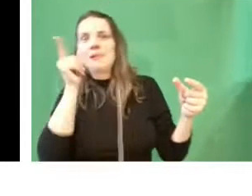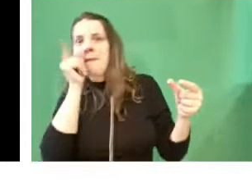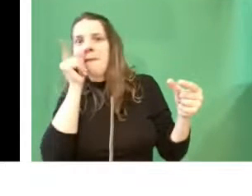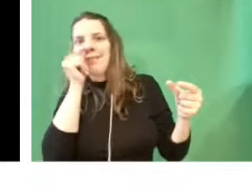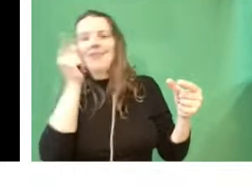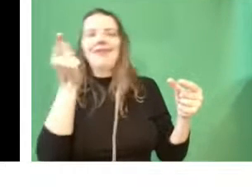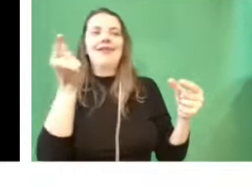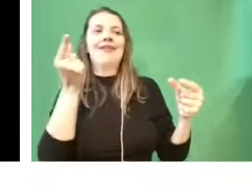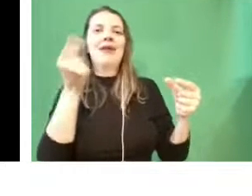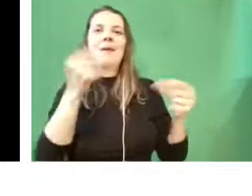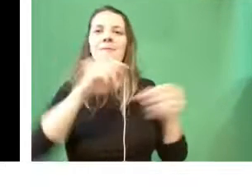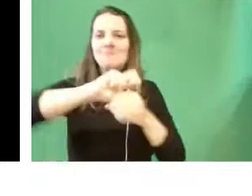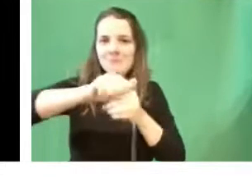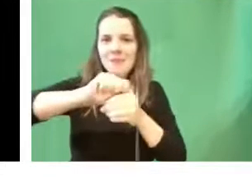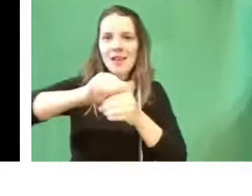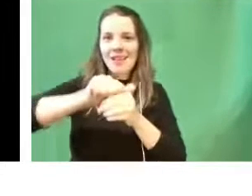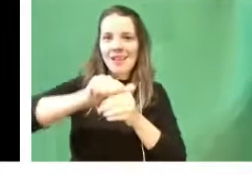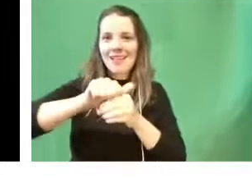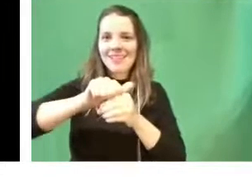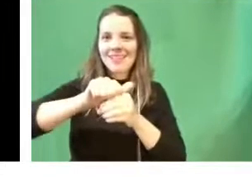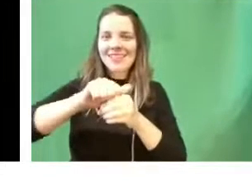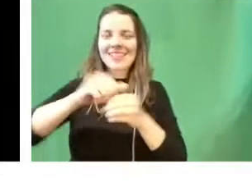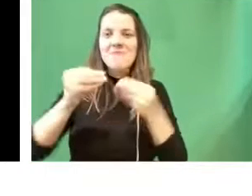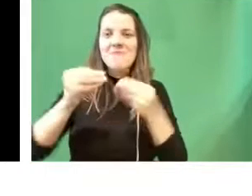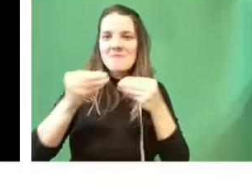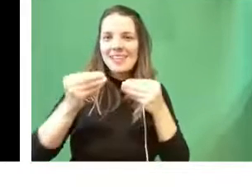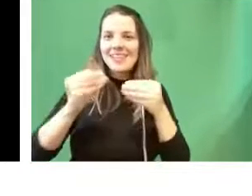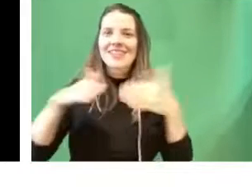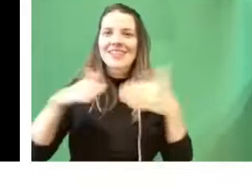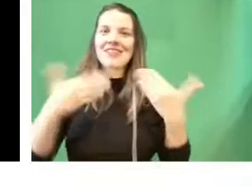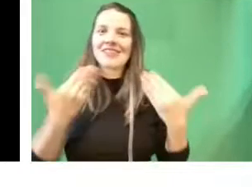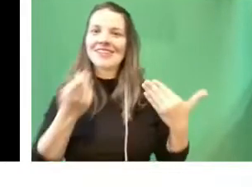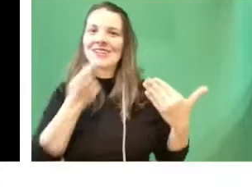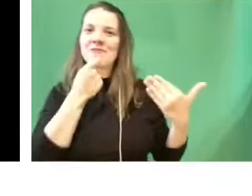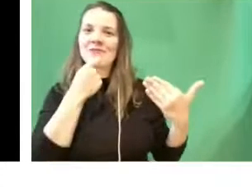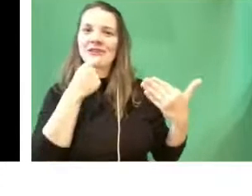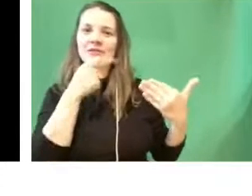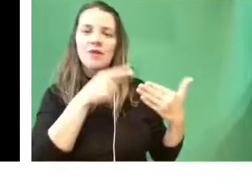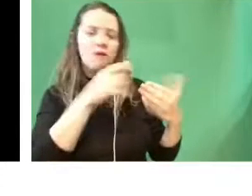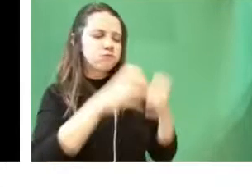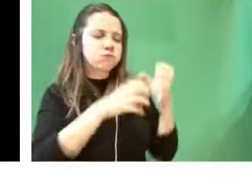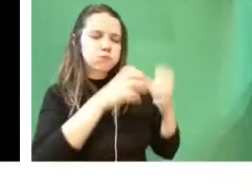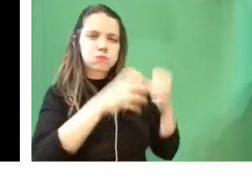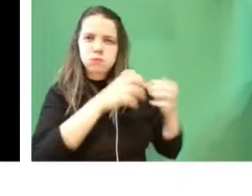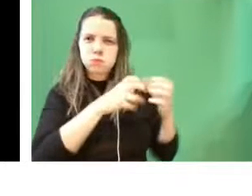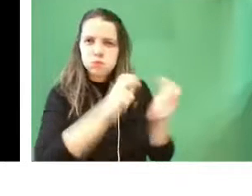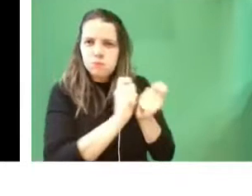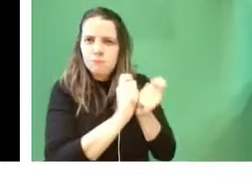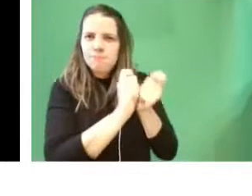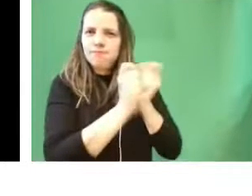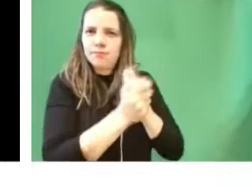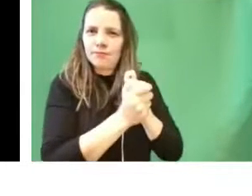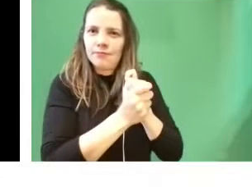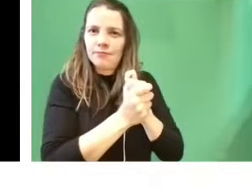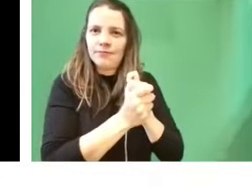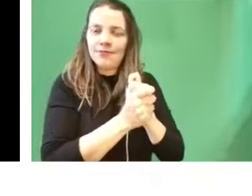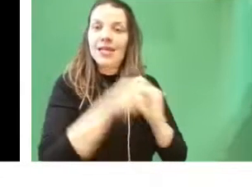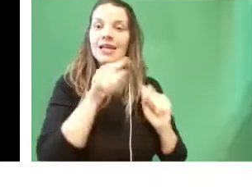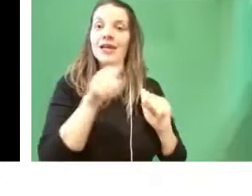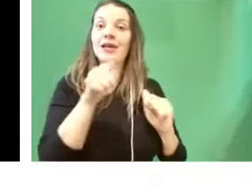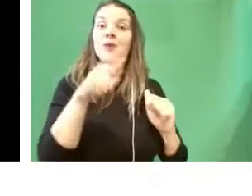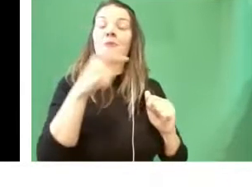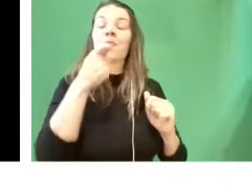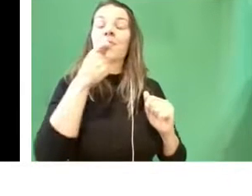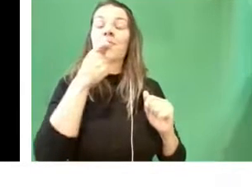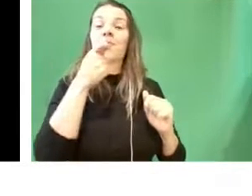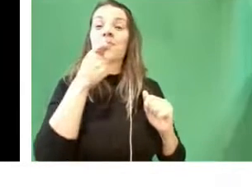reciclado. Entonces, esta foto que tenemos acá es, creo que Gustavo la va a comentar un poquito más adelante, la primera playa accesible